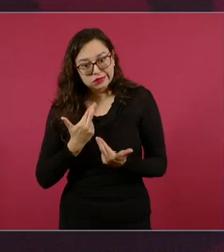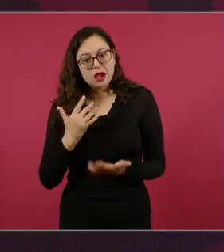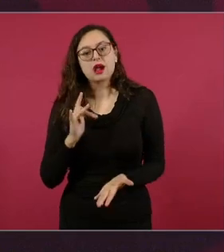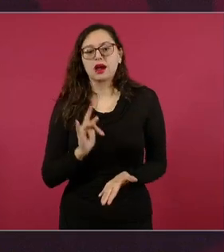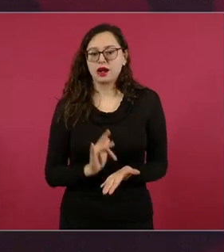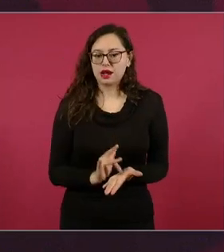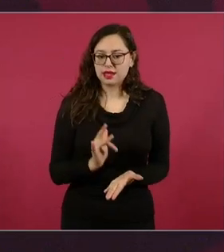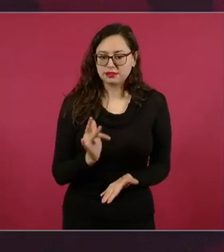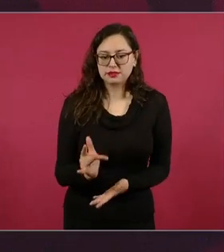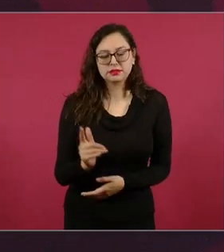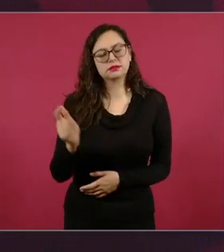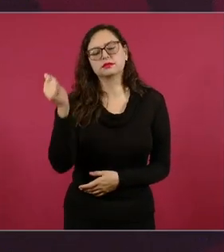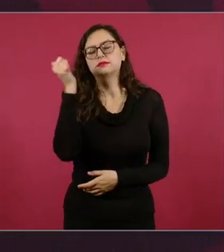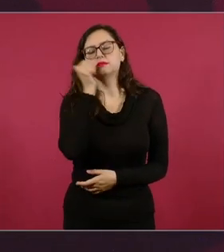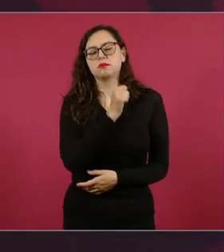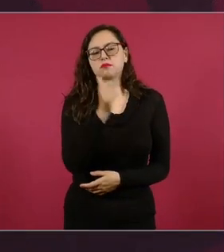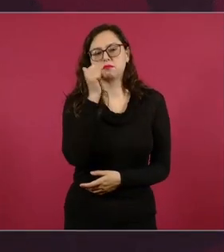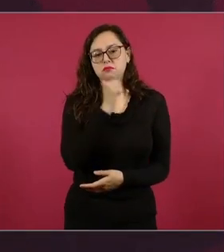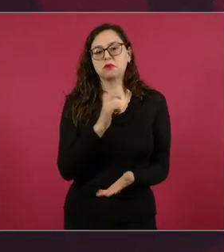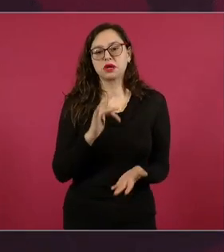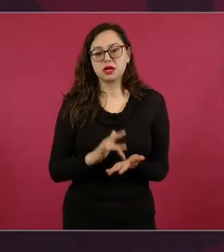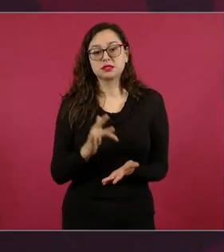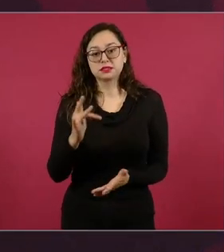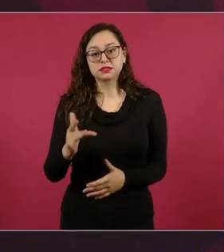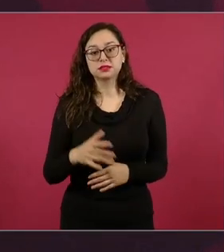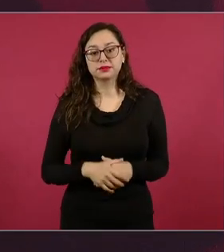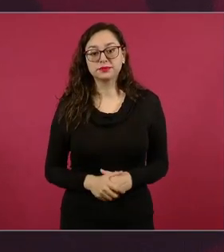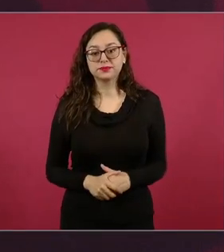en todos los casos, el respeto.